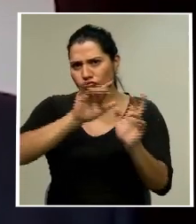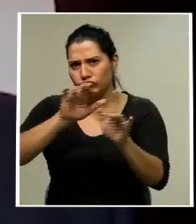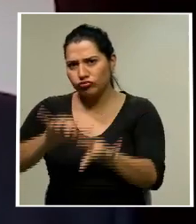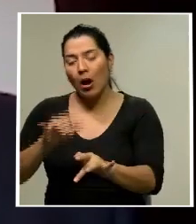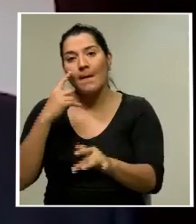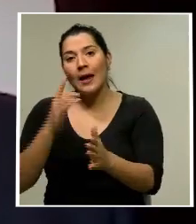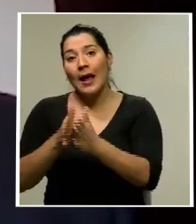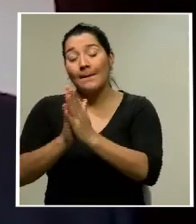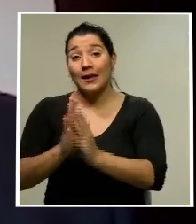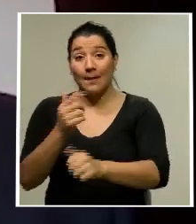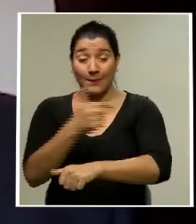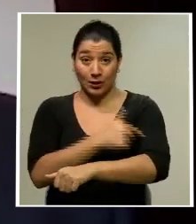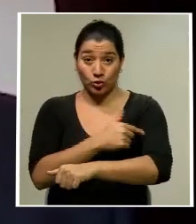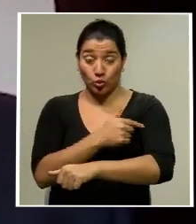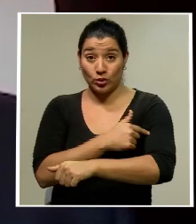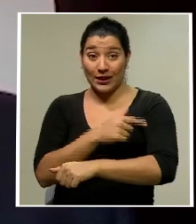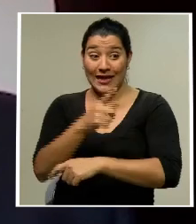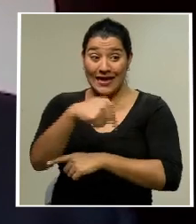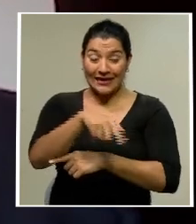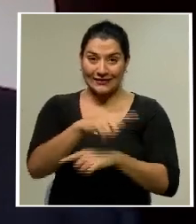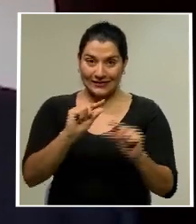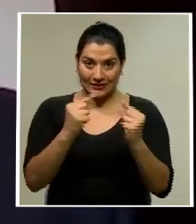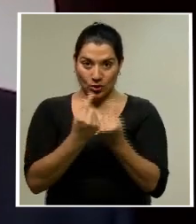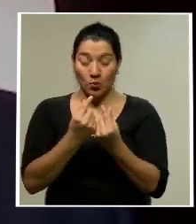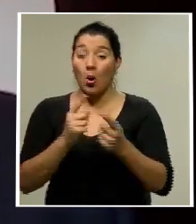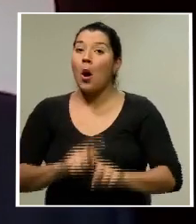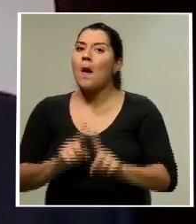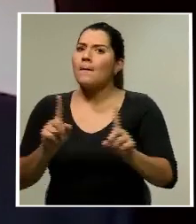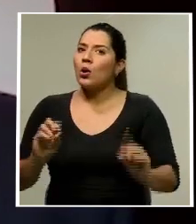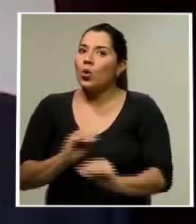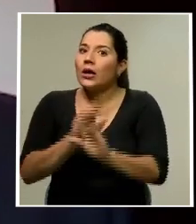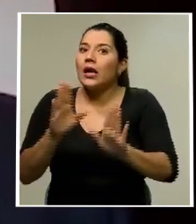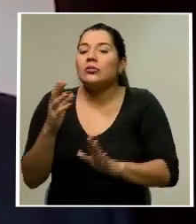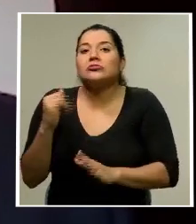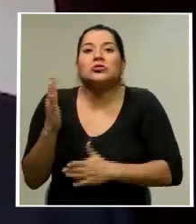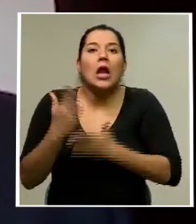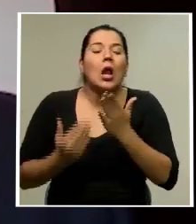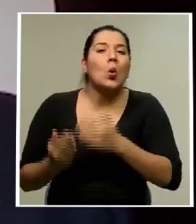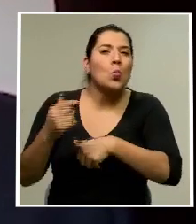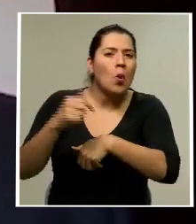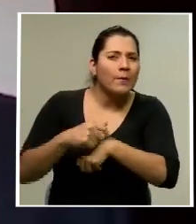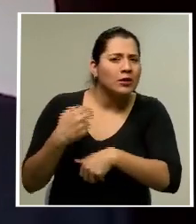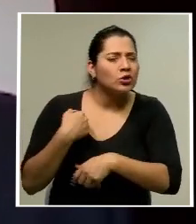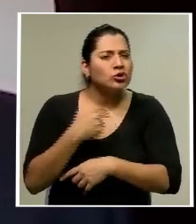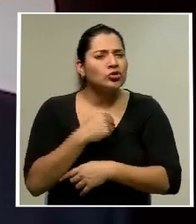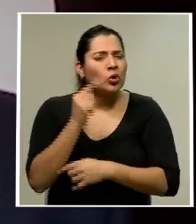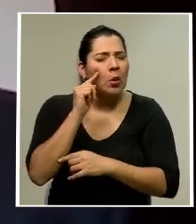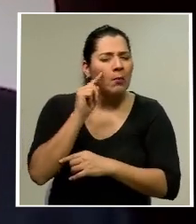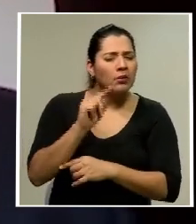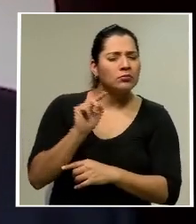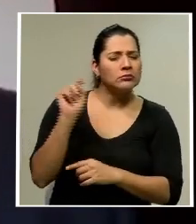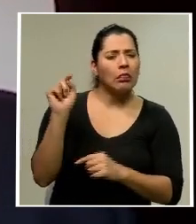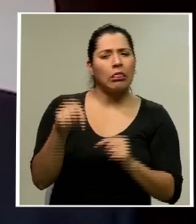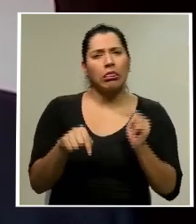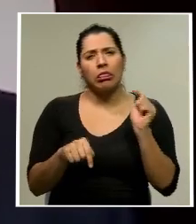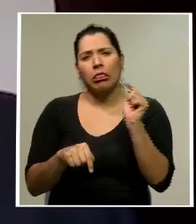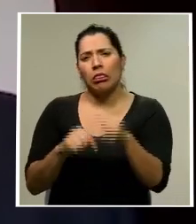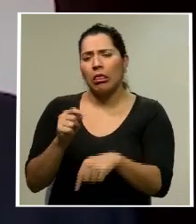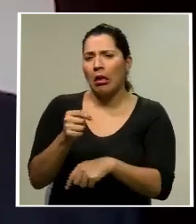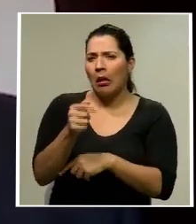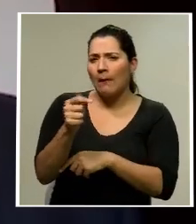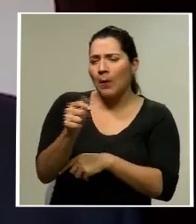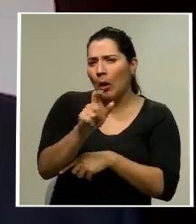grupo etario que en este momento se está abriendo, pero claro que si en algún momento viéramos que no está llegando la cantidad de